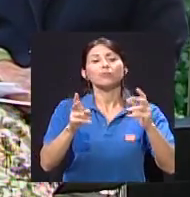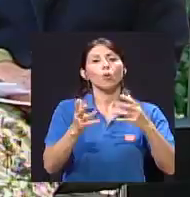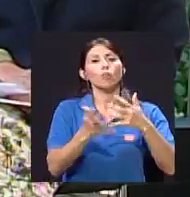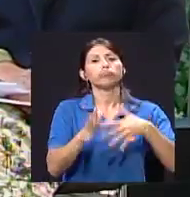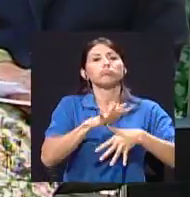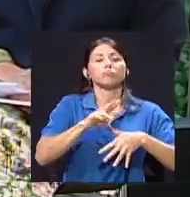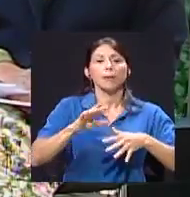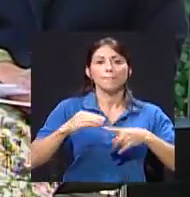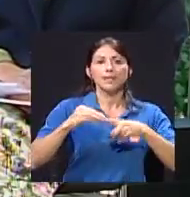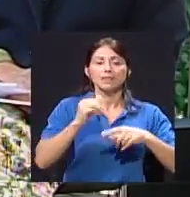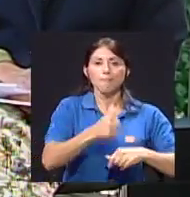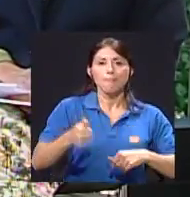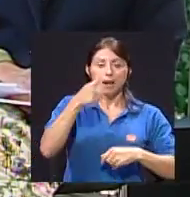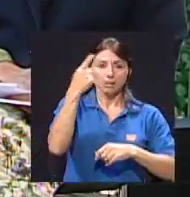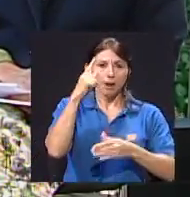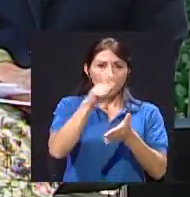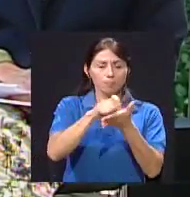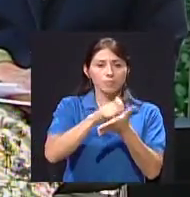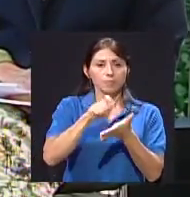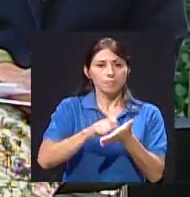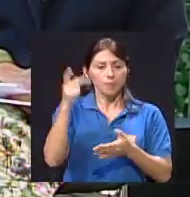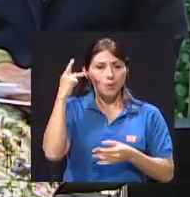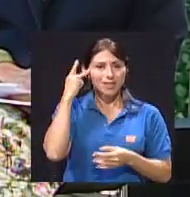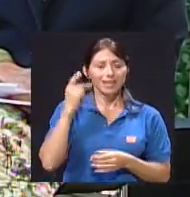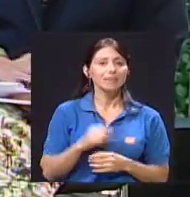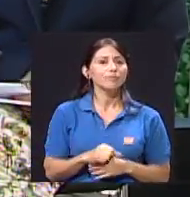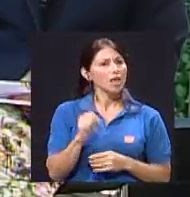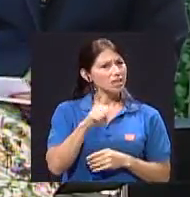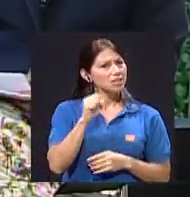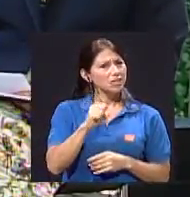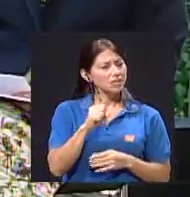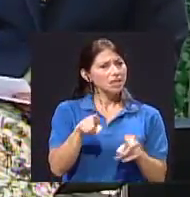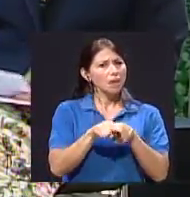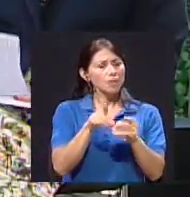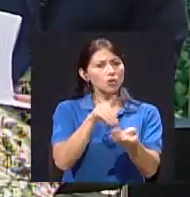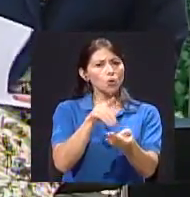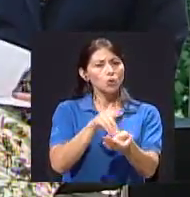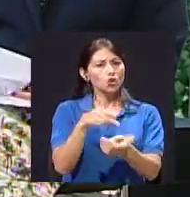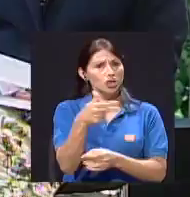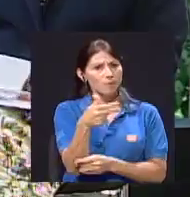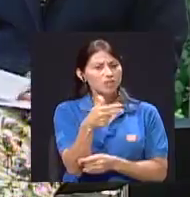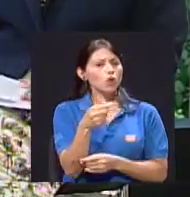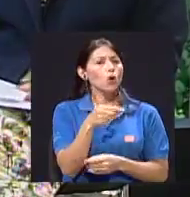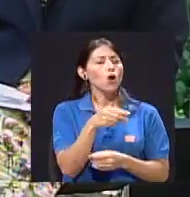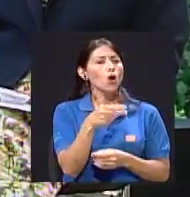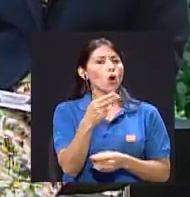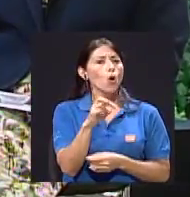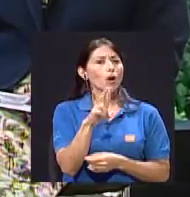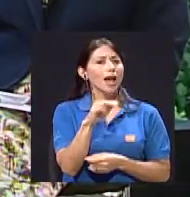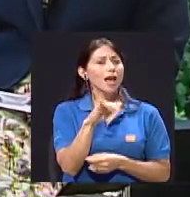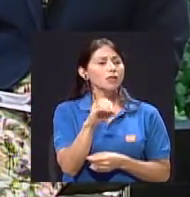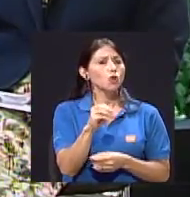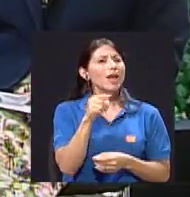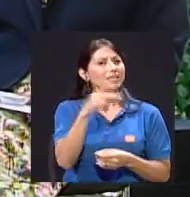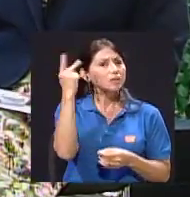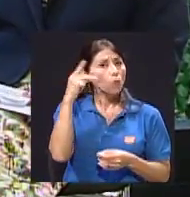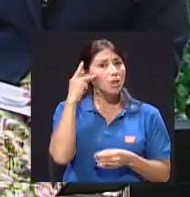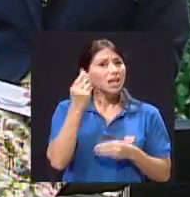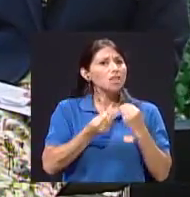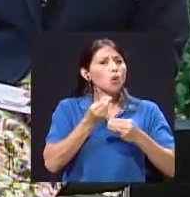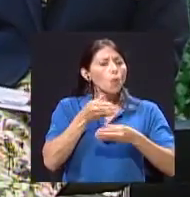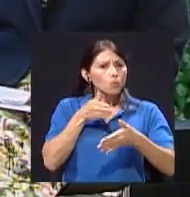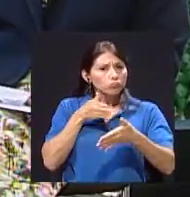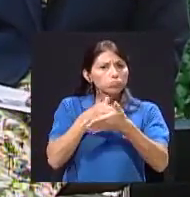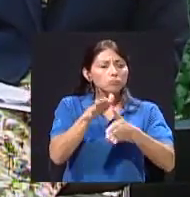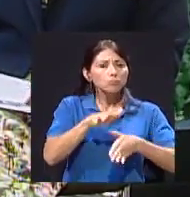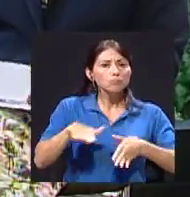es importante, ¿no? Y también, doctor Chamizo, ¿cómo afecta, verdad, o cómo repercuten estas políticas en la población? Veíamos anteriormente que el caso